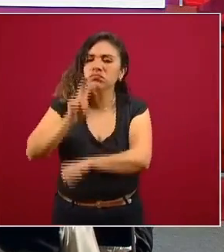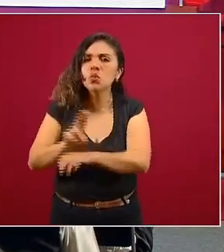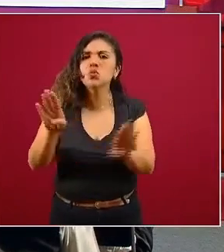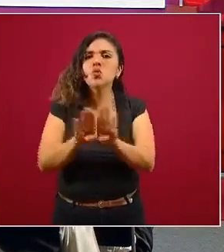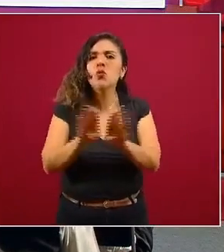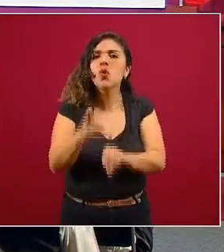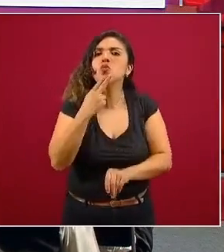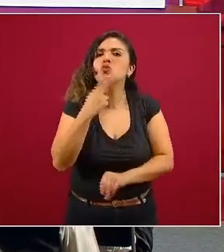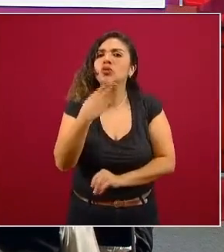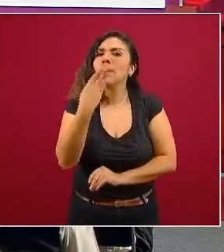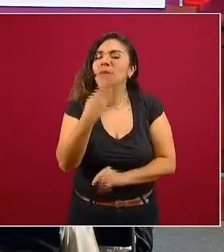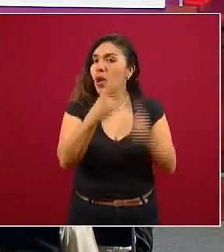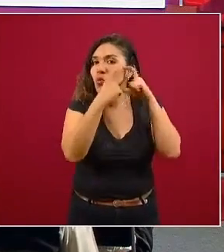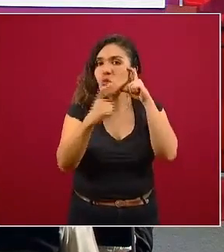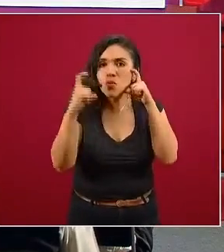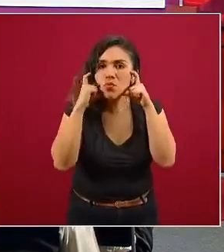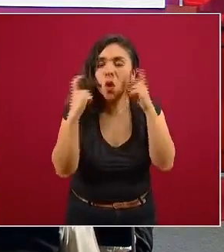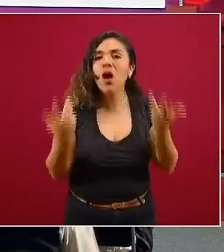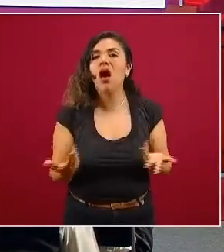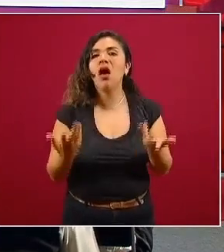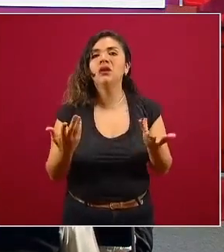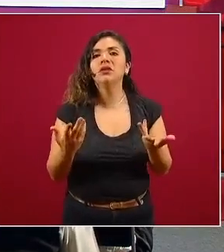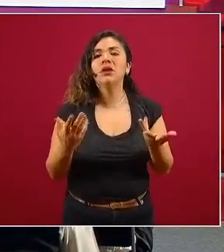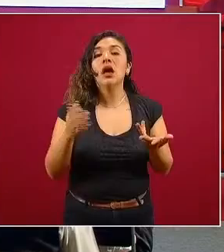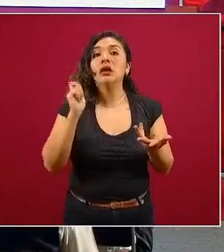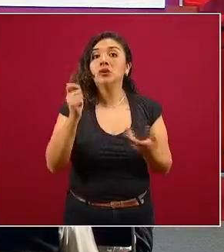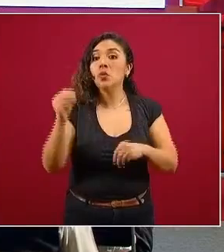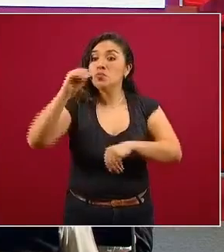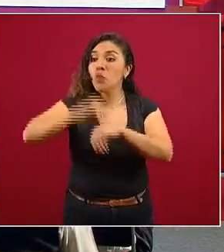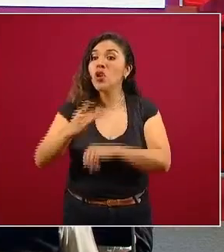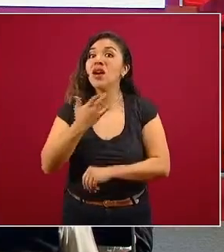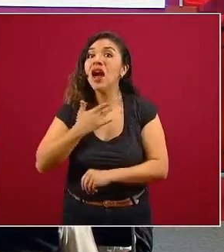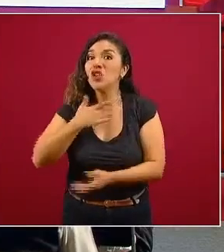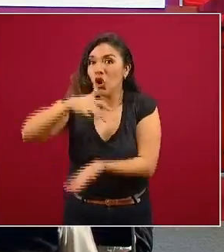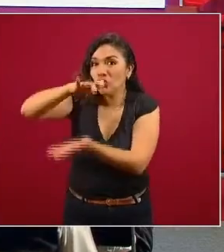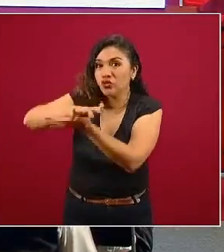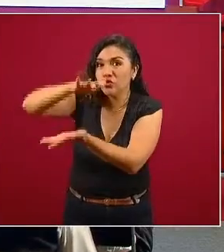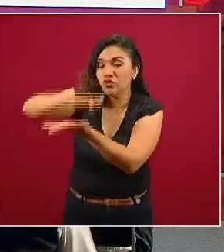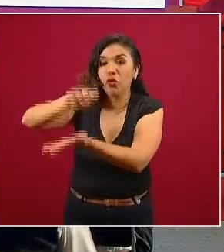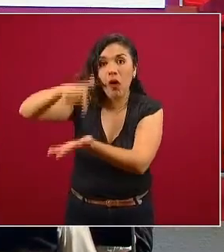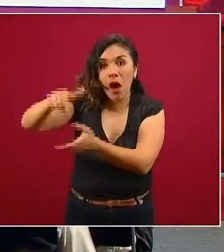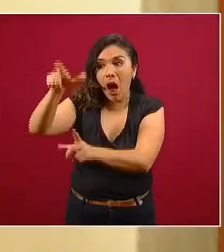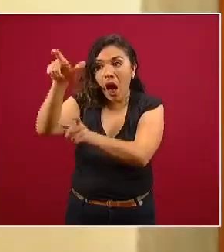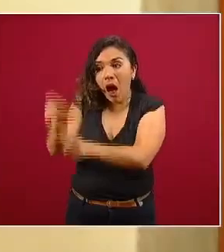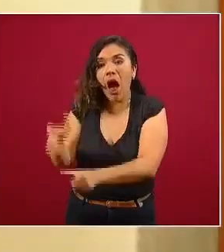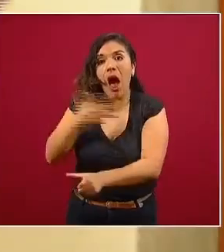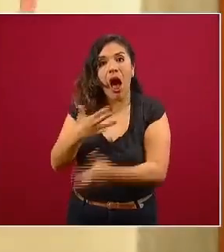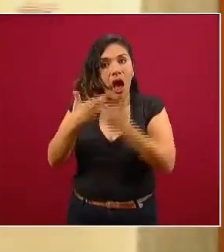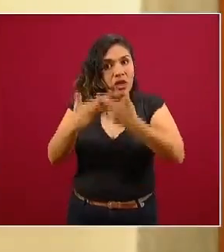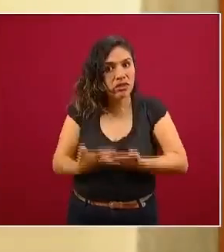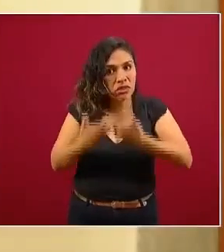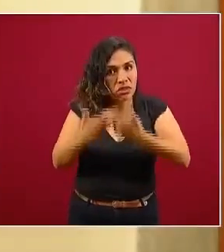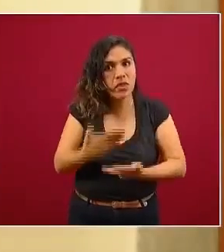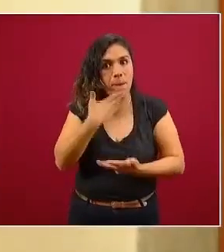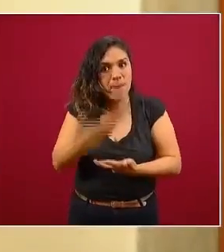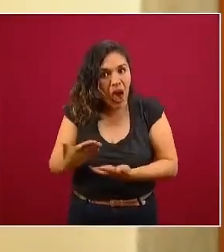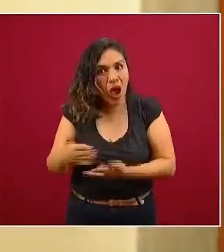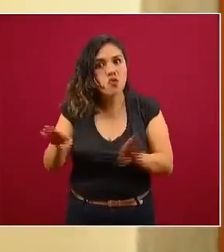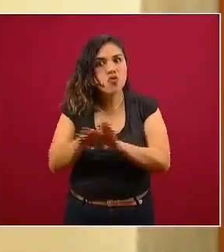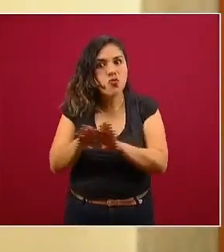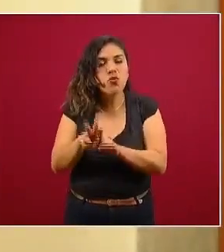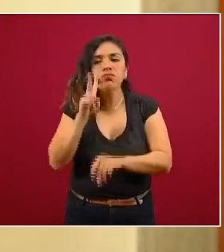el uso adecuado del cubreboca, que los depósitos de alcohol gel tengan suficiente